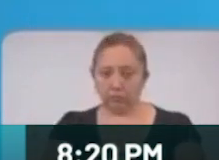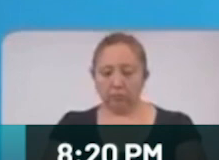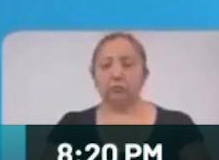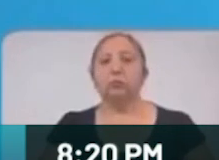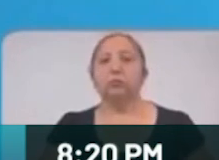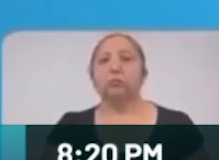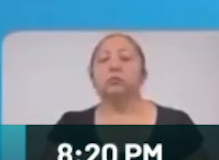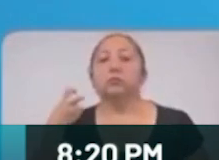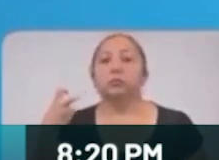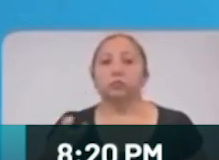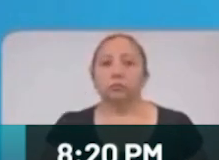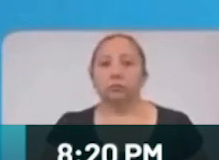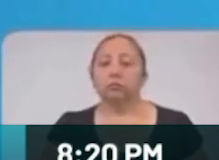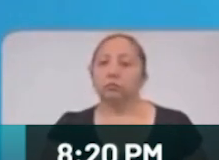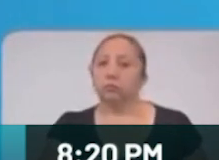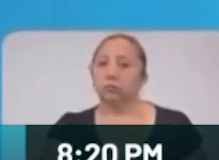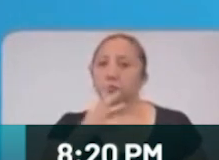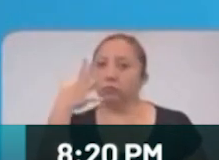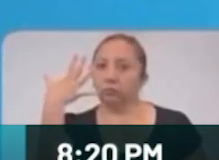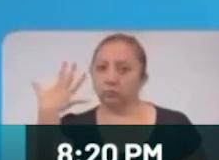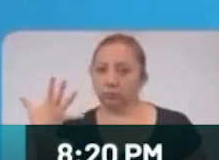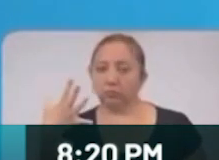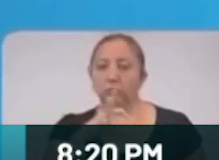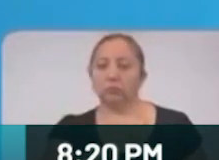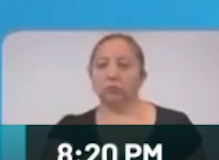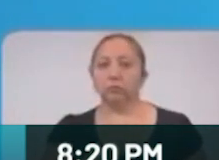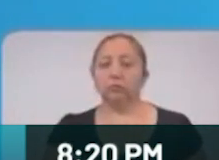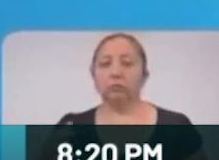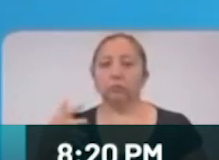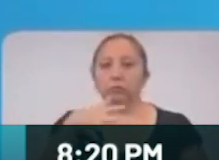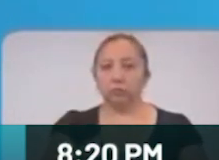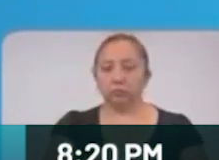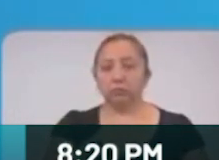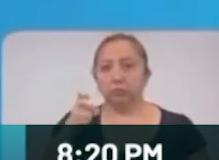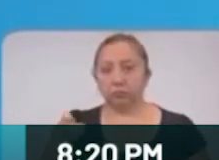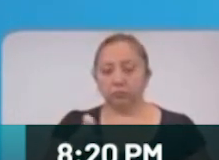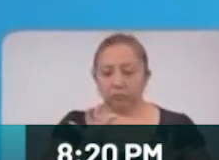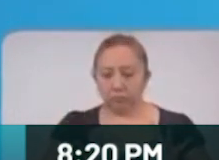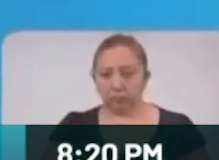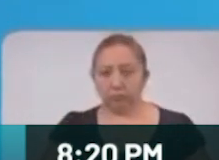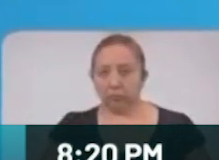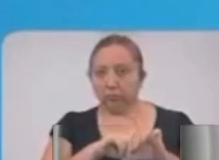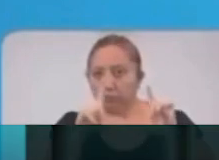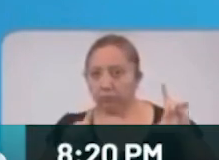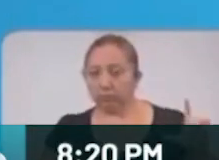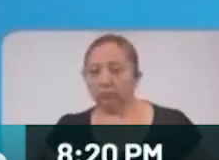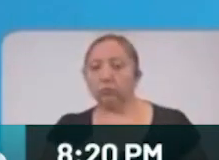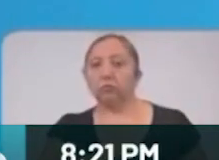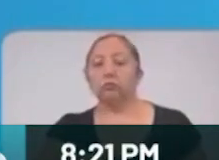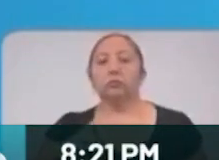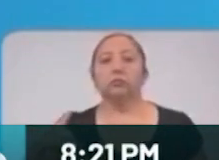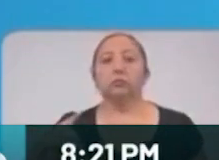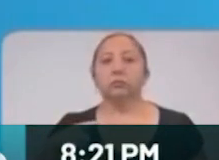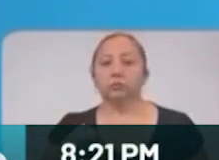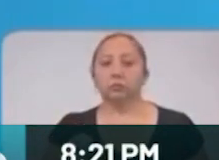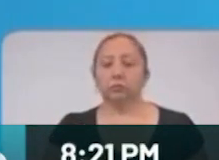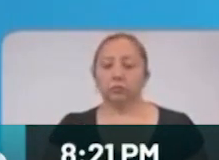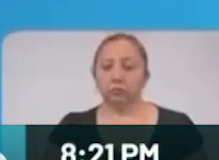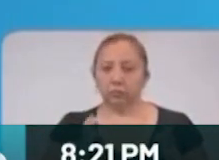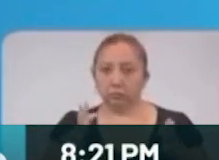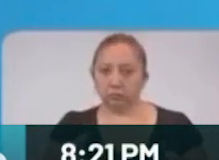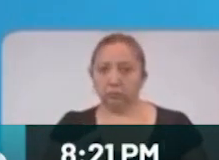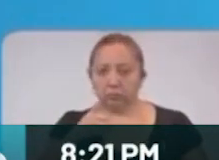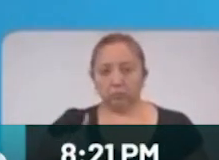De estos, solo cinco casos pueden incluirse dentro de la Plataforma Nacional, debido a que así lo establecen las